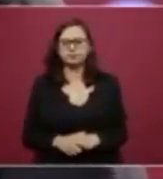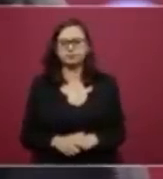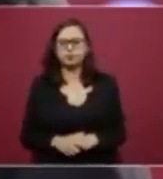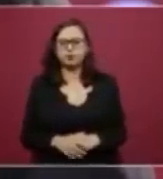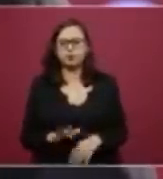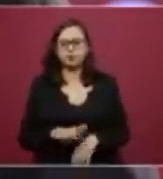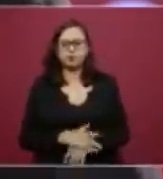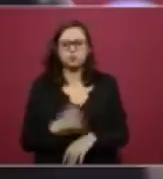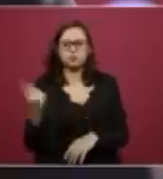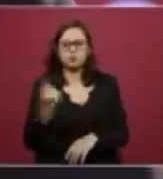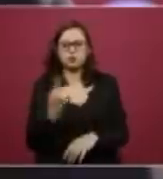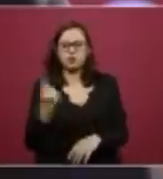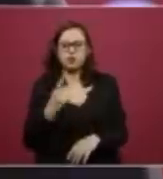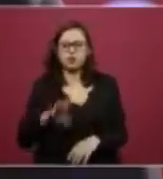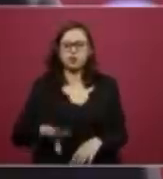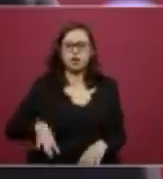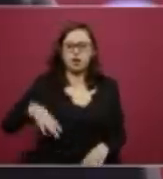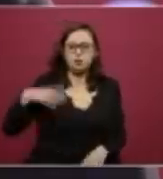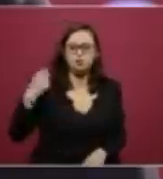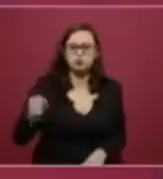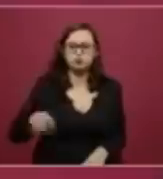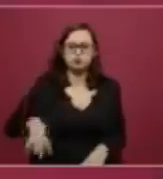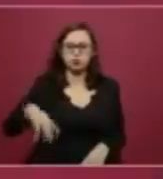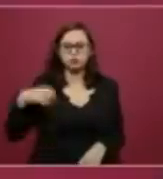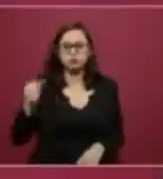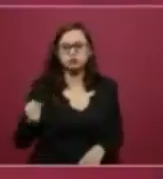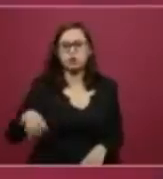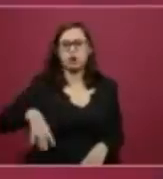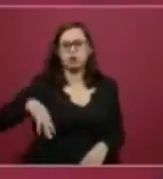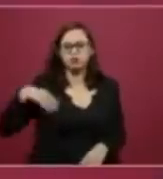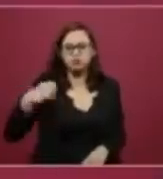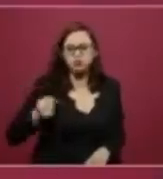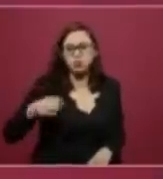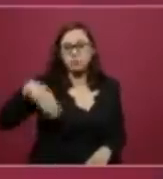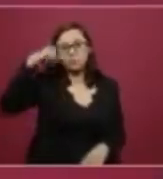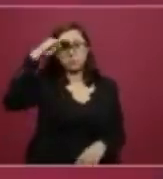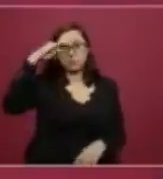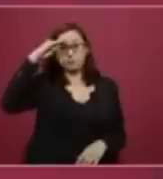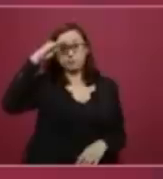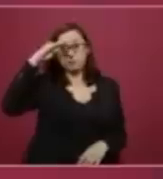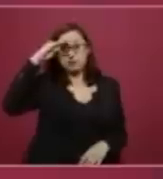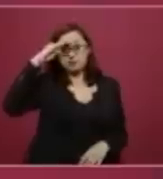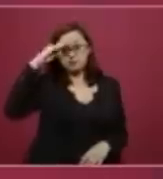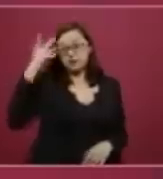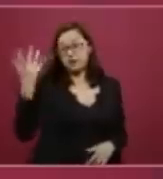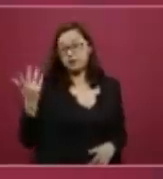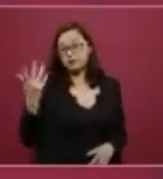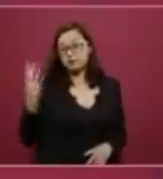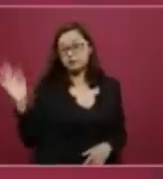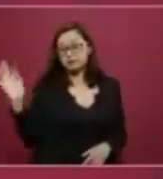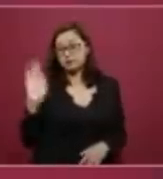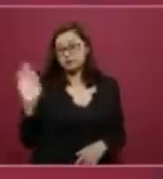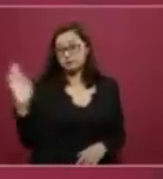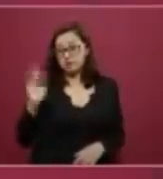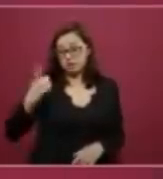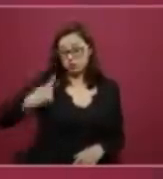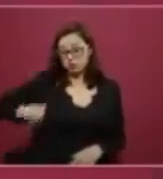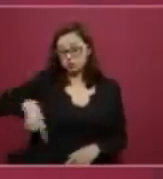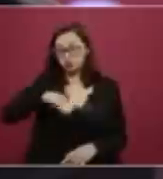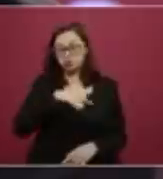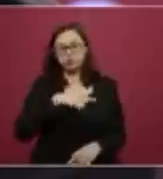cuando se habla de abuso, se puede estar pensando de que le estamos echando la culpa a los